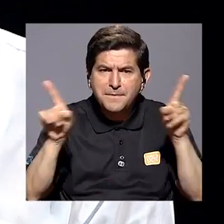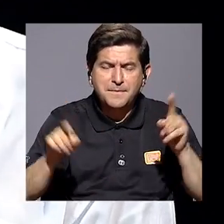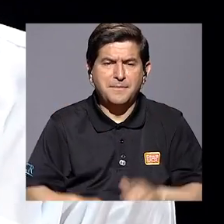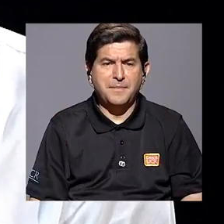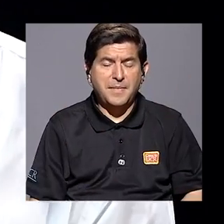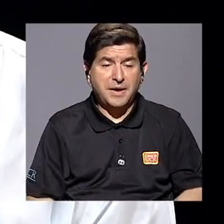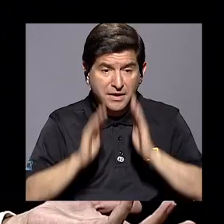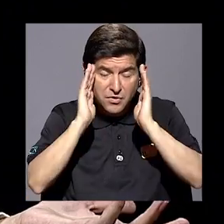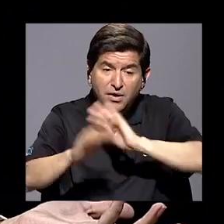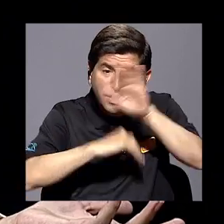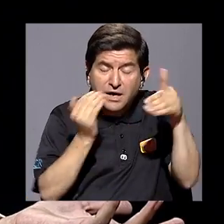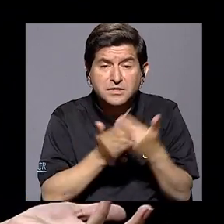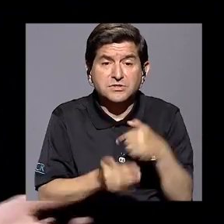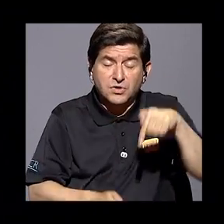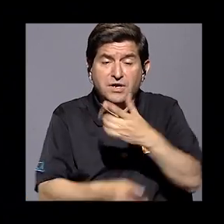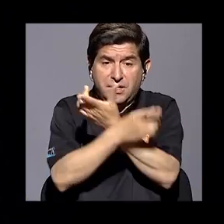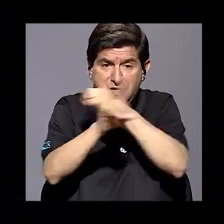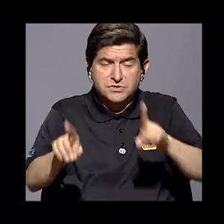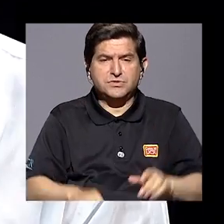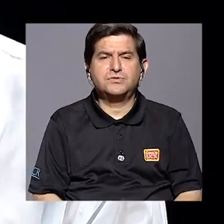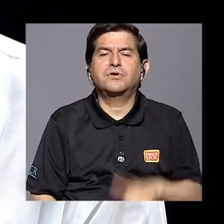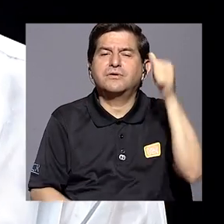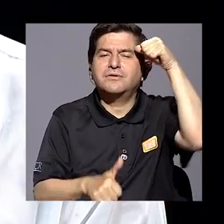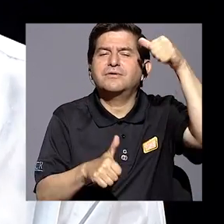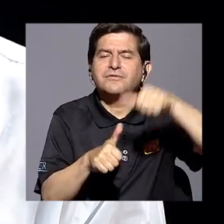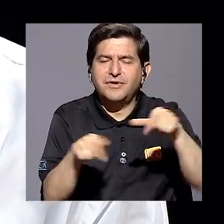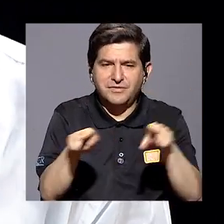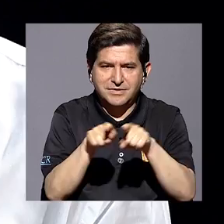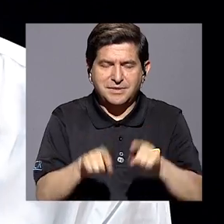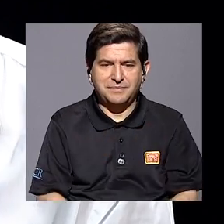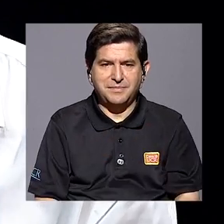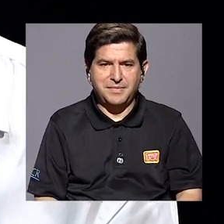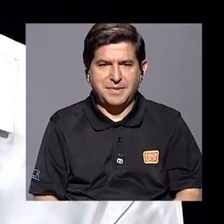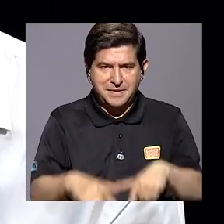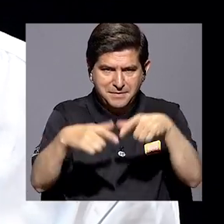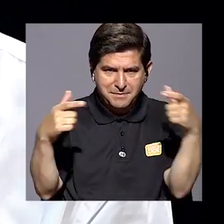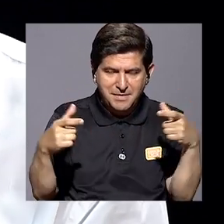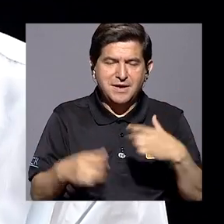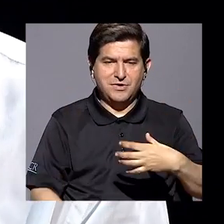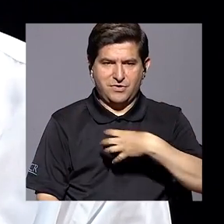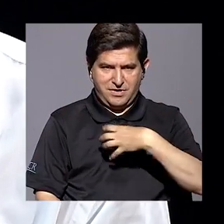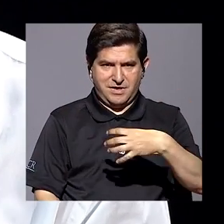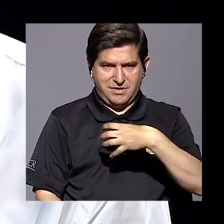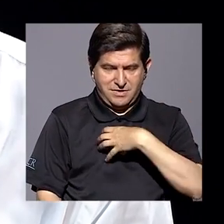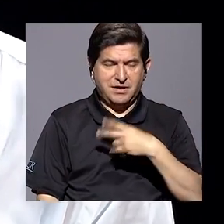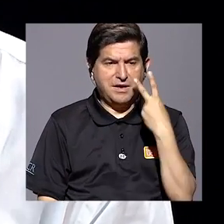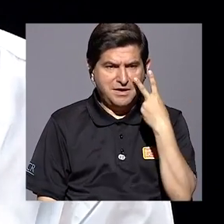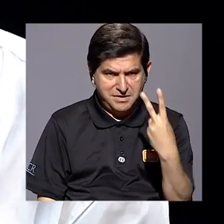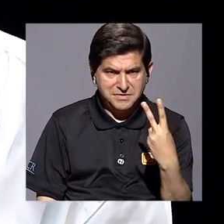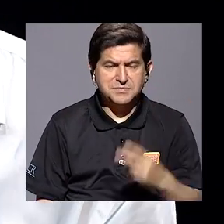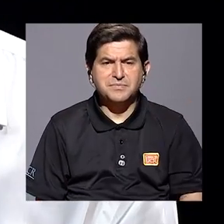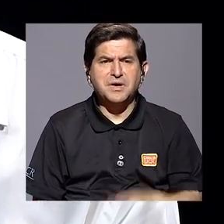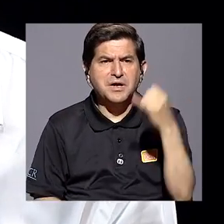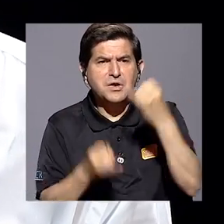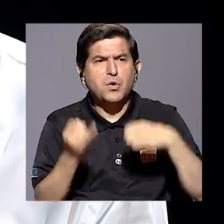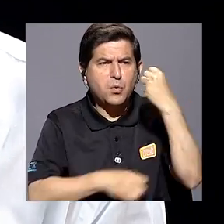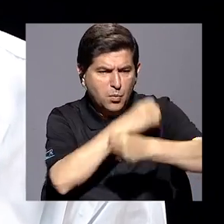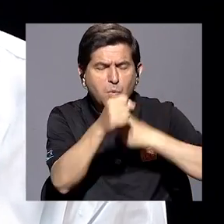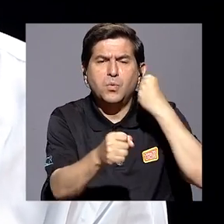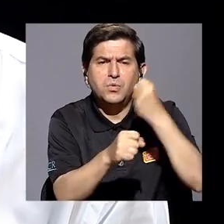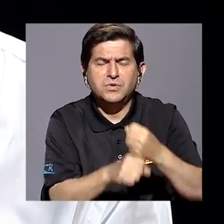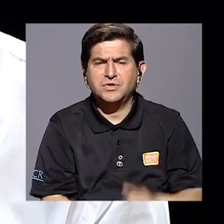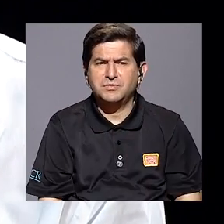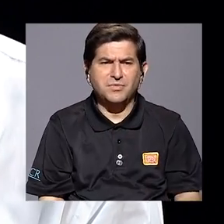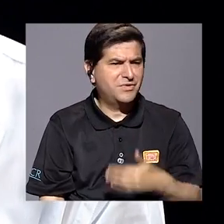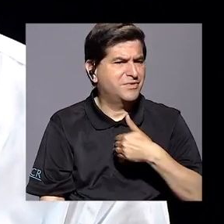sectores que hay que ir esto es una de mí creo que no hay que perder de vista que la mayor parte de estas protestas que hemos estado viendo en el último año